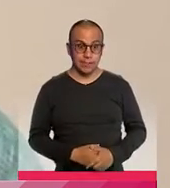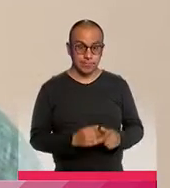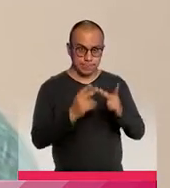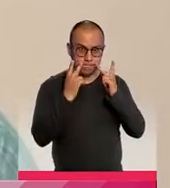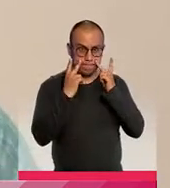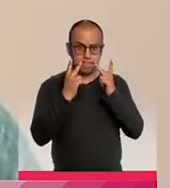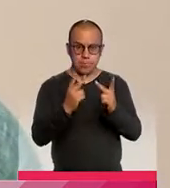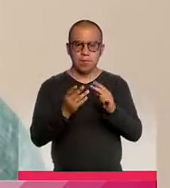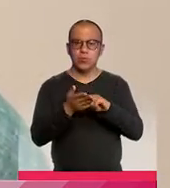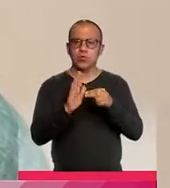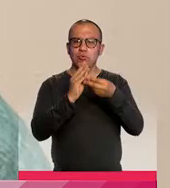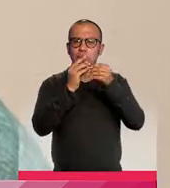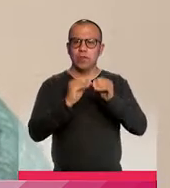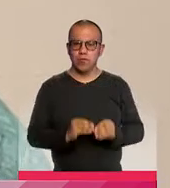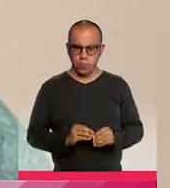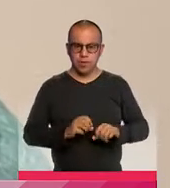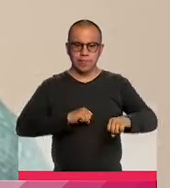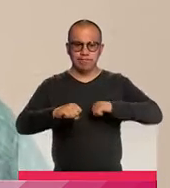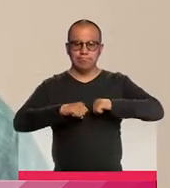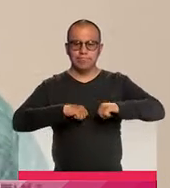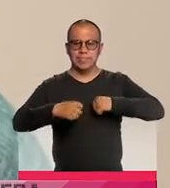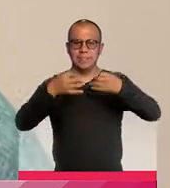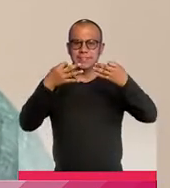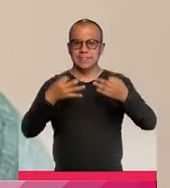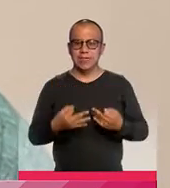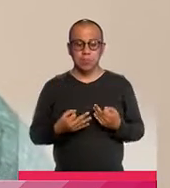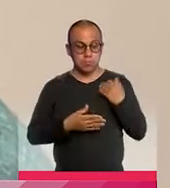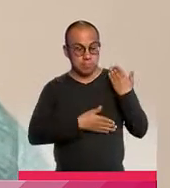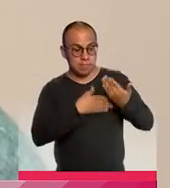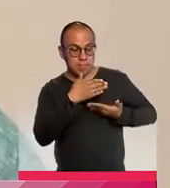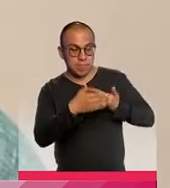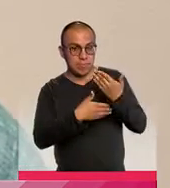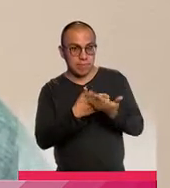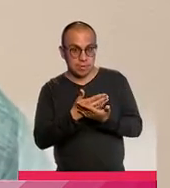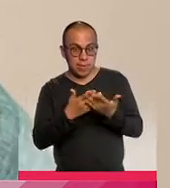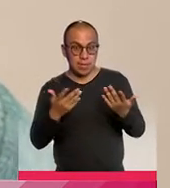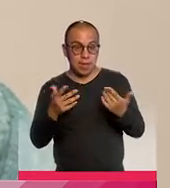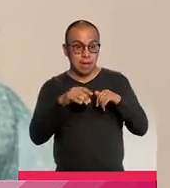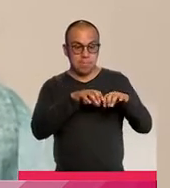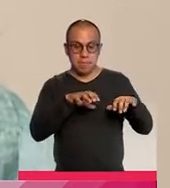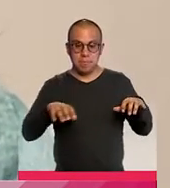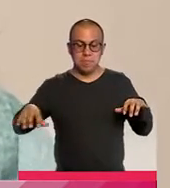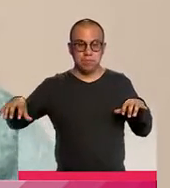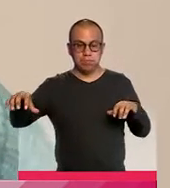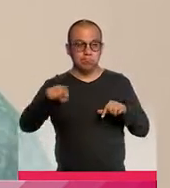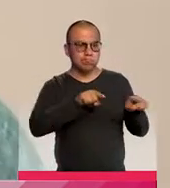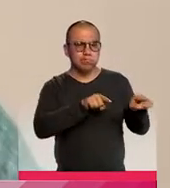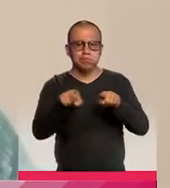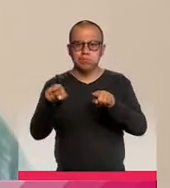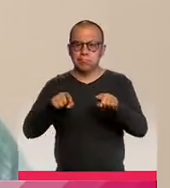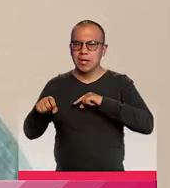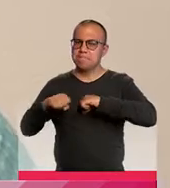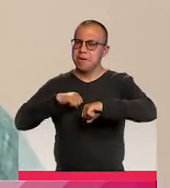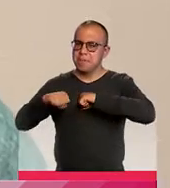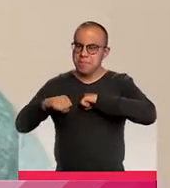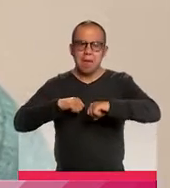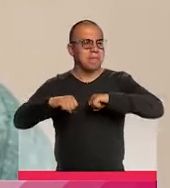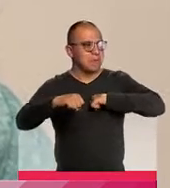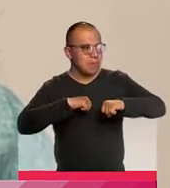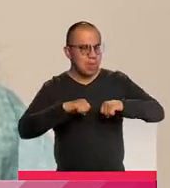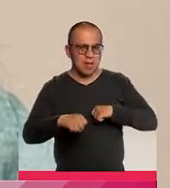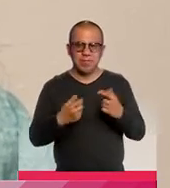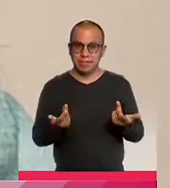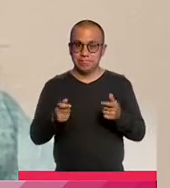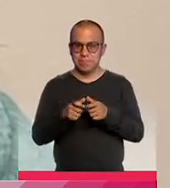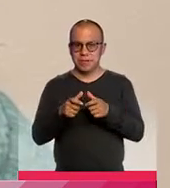de recuperación. Estamos seguros que a medida que el resto de los sectores de la economía se reactiven, esto